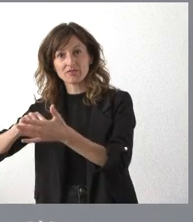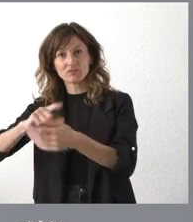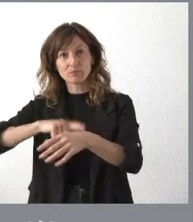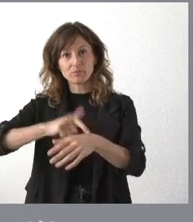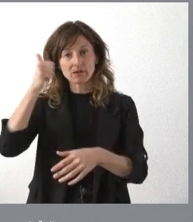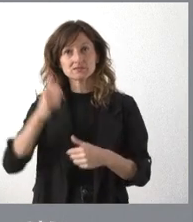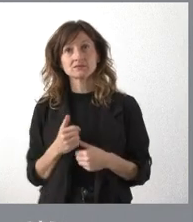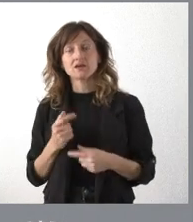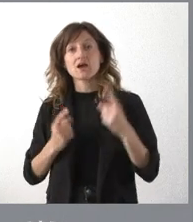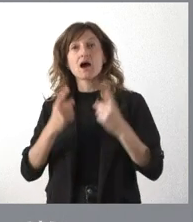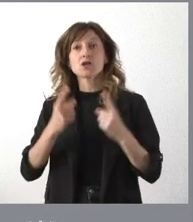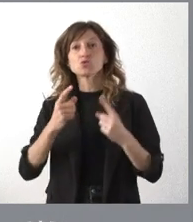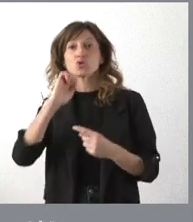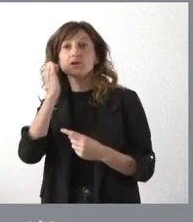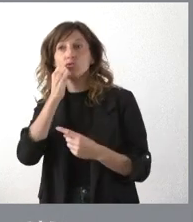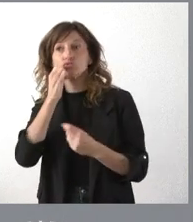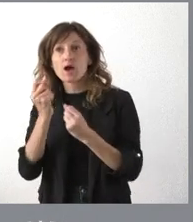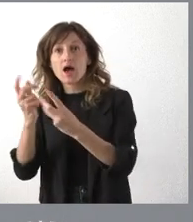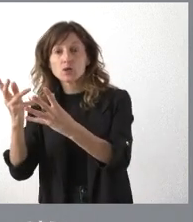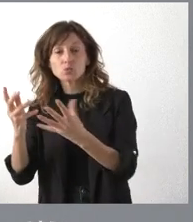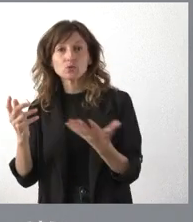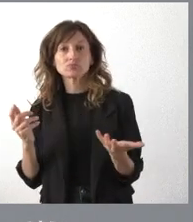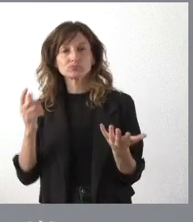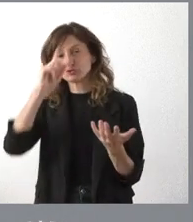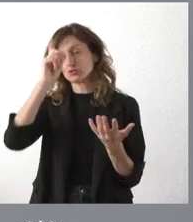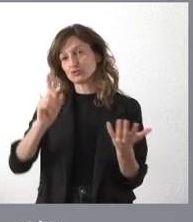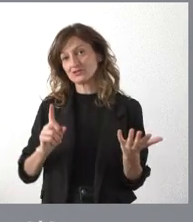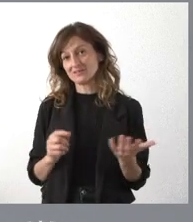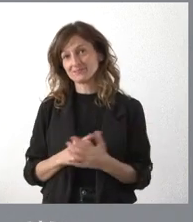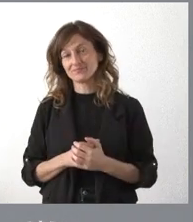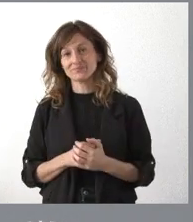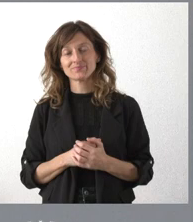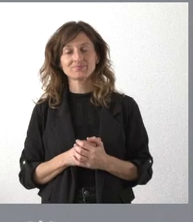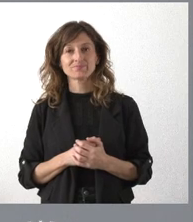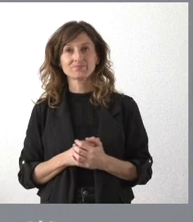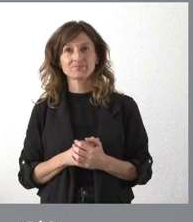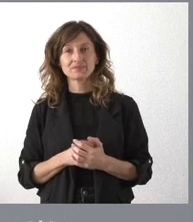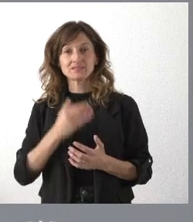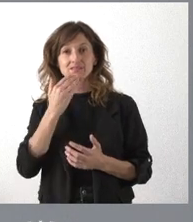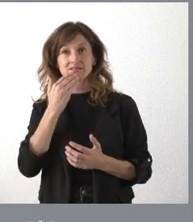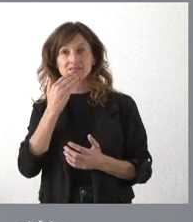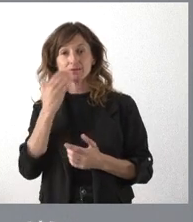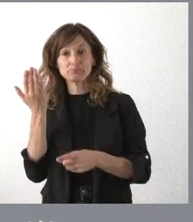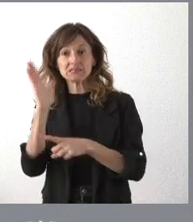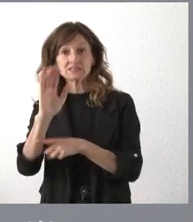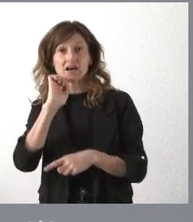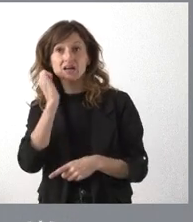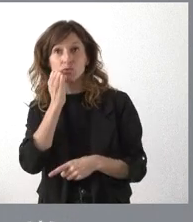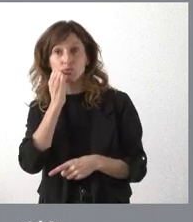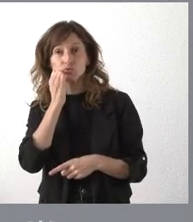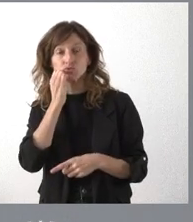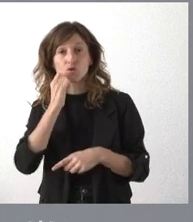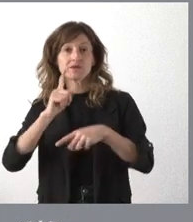si algunos listados van a presentar algún recurso pues es pronto para saberlo el que lo presente en ese recurso el que sea muy utilizado es